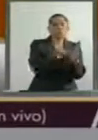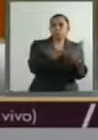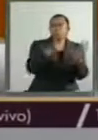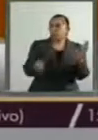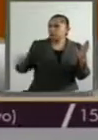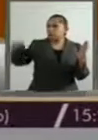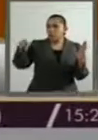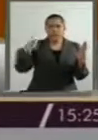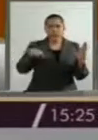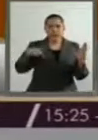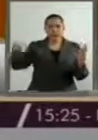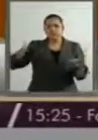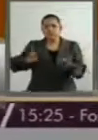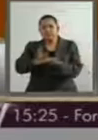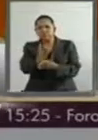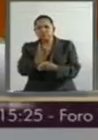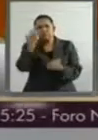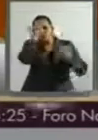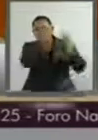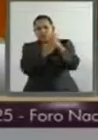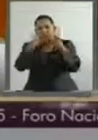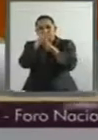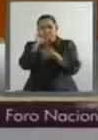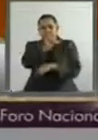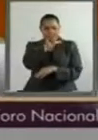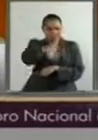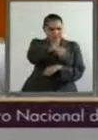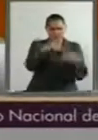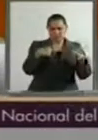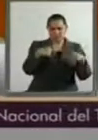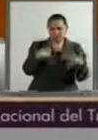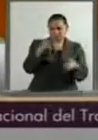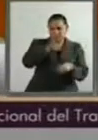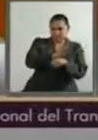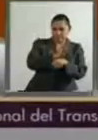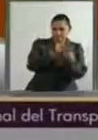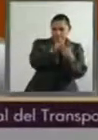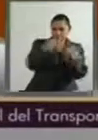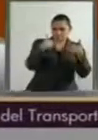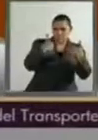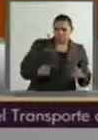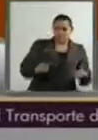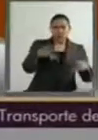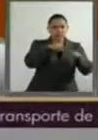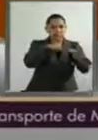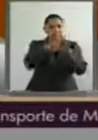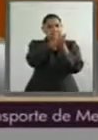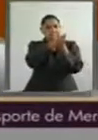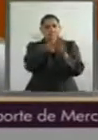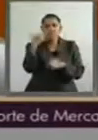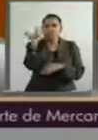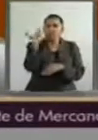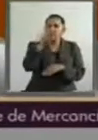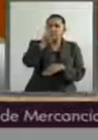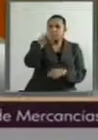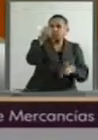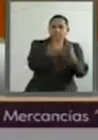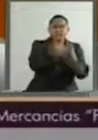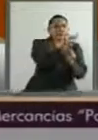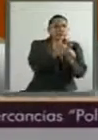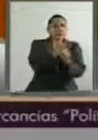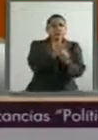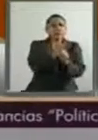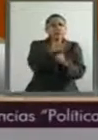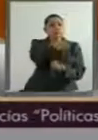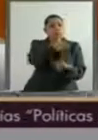agenda contra periodistas y contra defensores de los derechos humanos que atenta con nuestra democracia no pueda ser